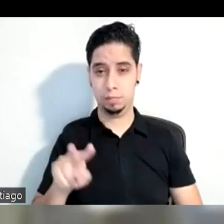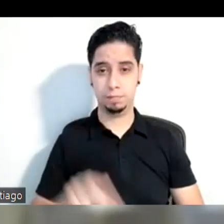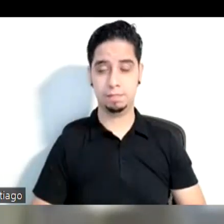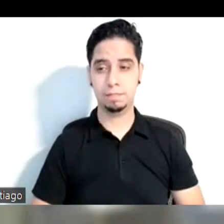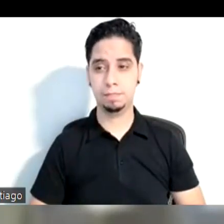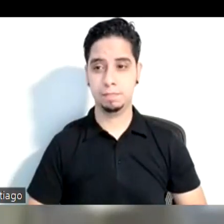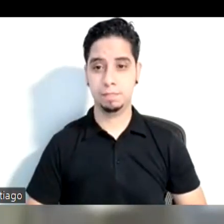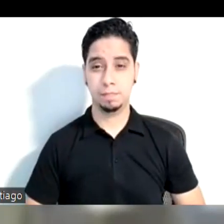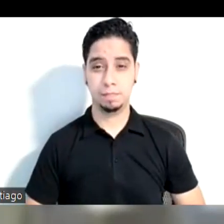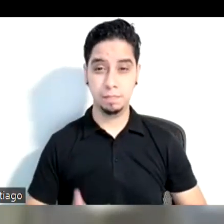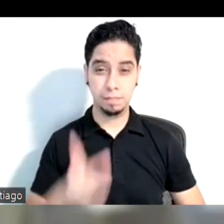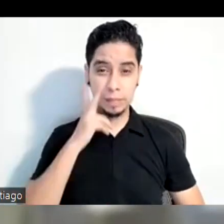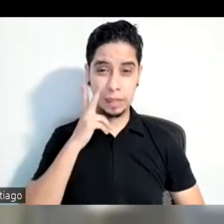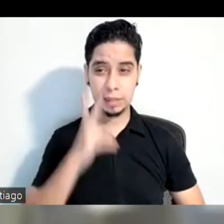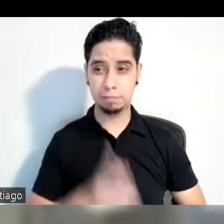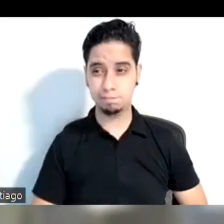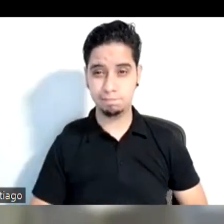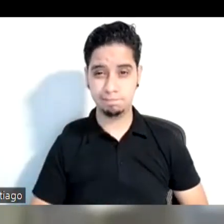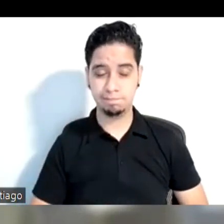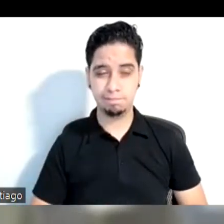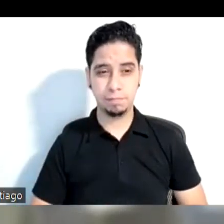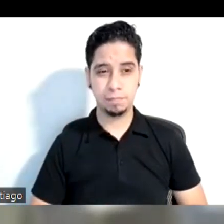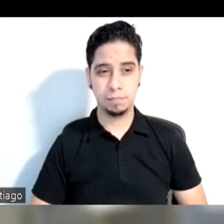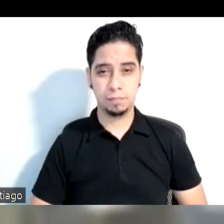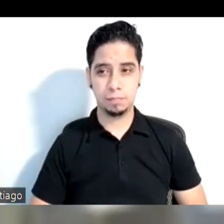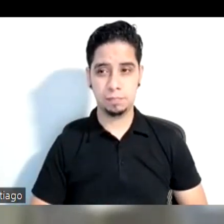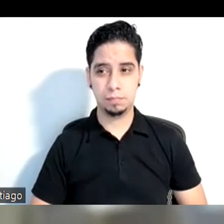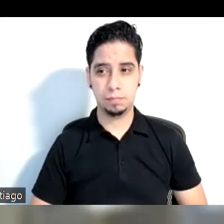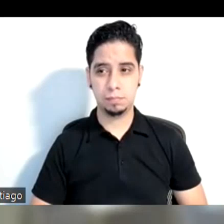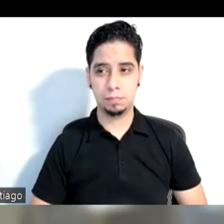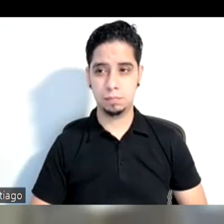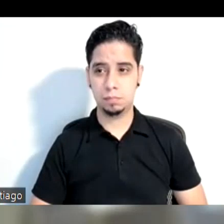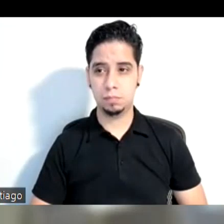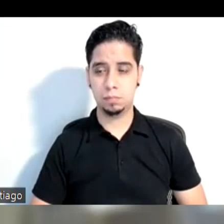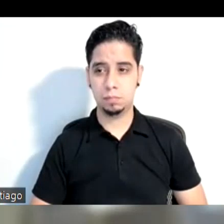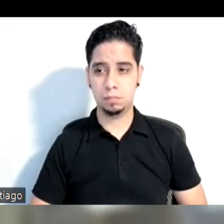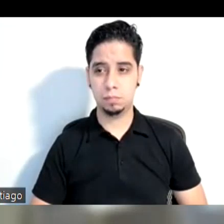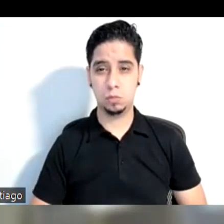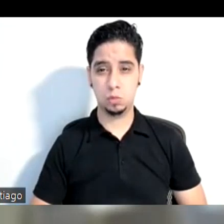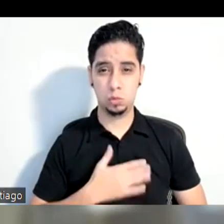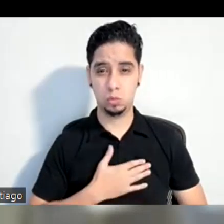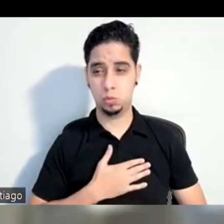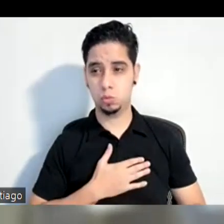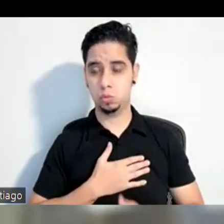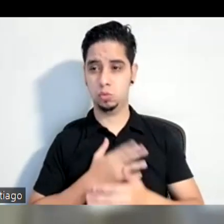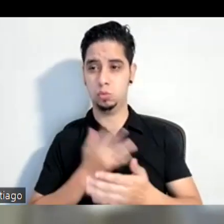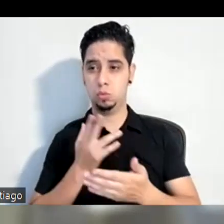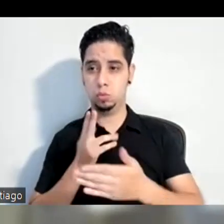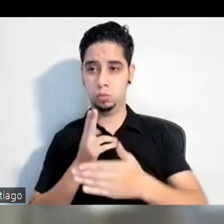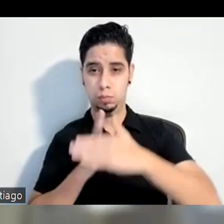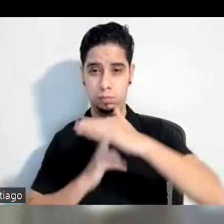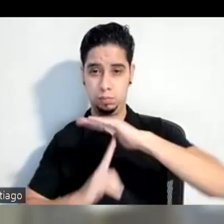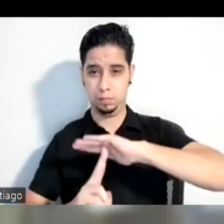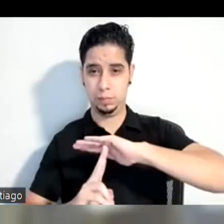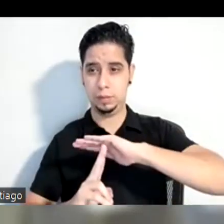Mira, yo, ¿verdad? Humildemente, yo voy a hacer la aclaración. Este es el